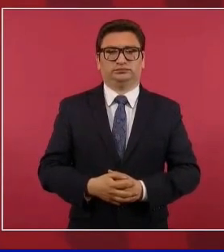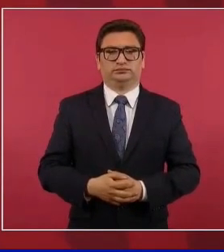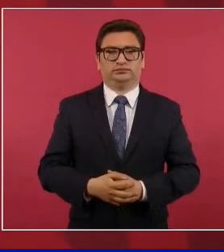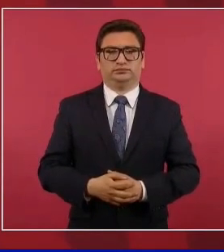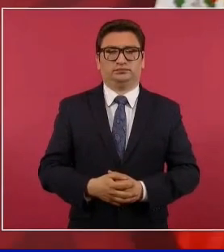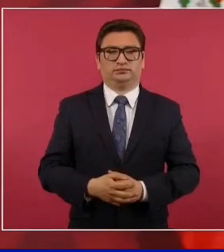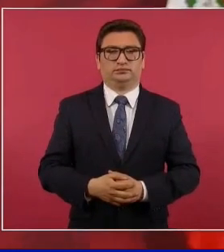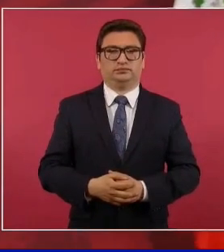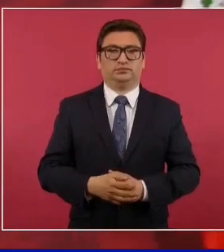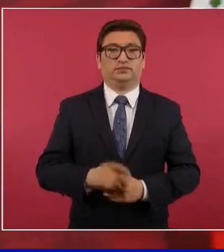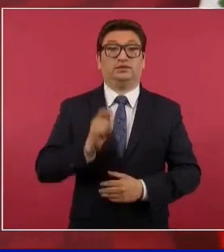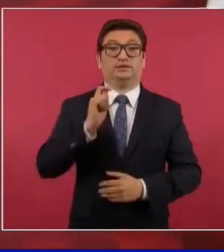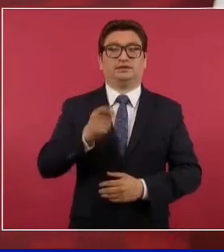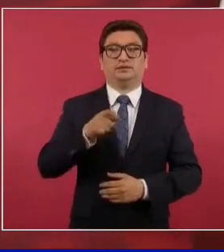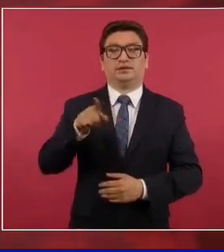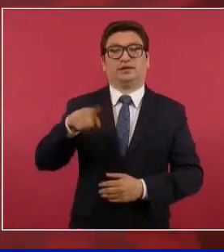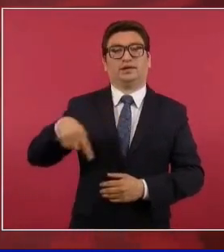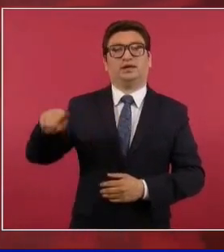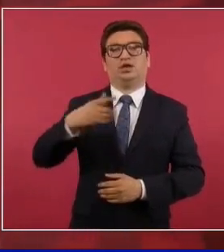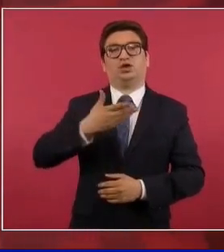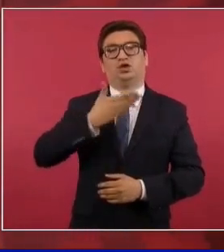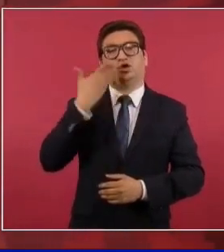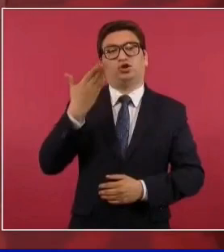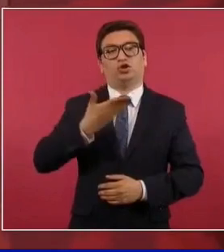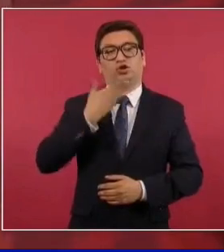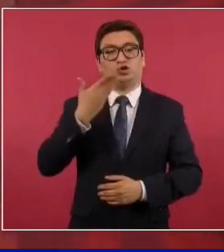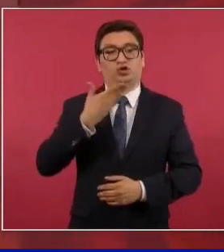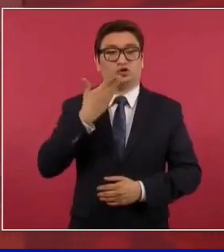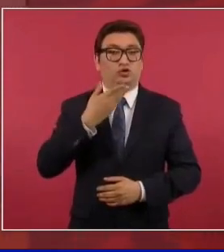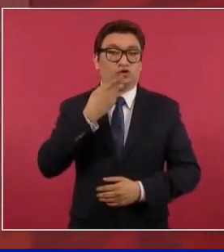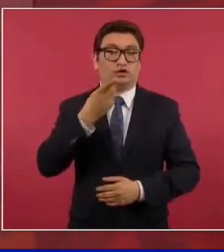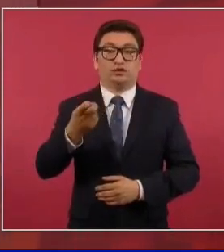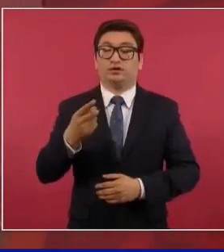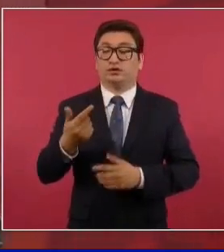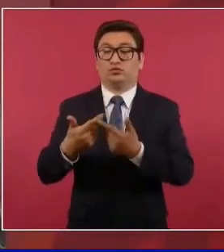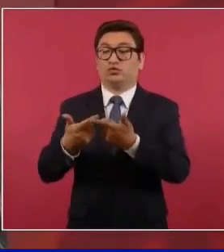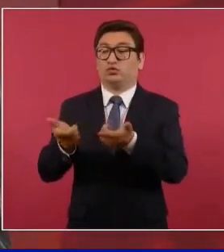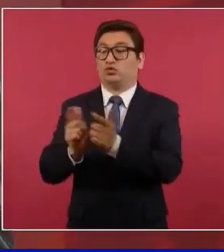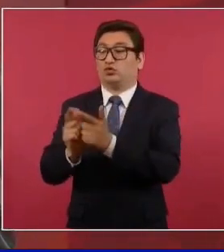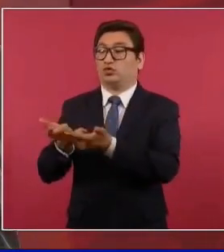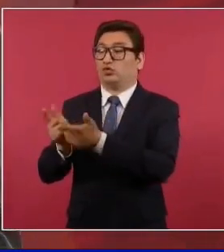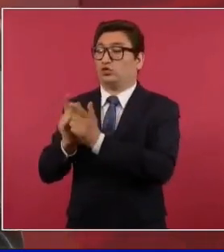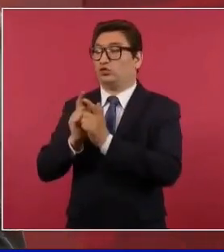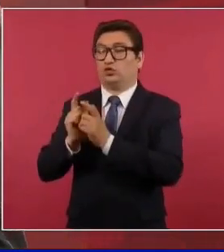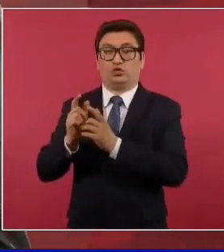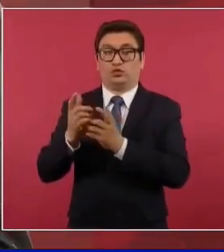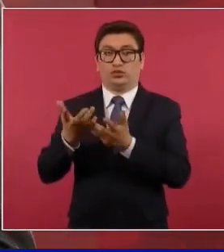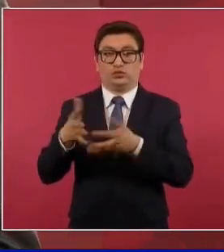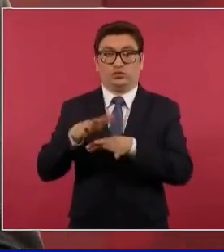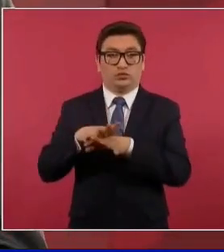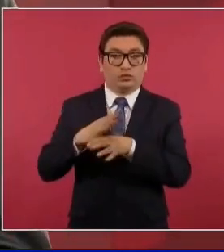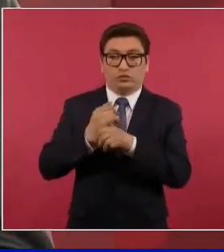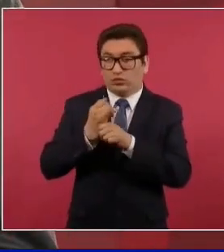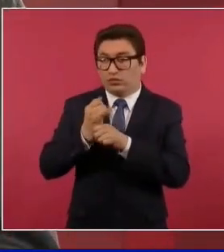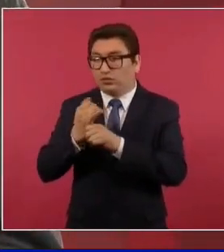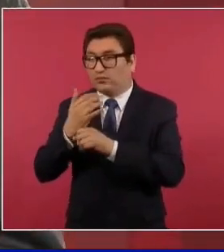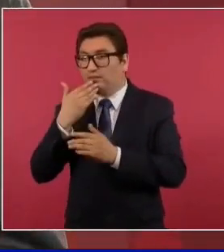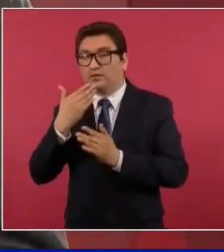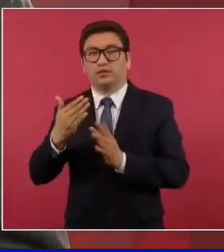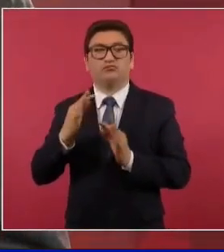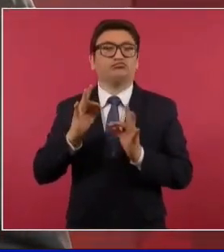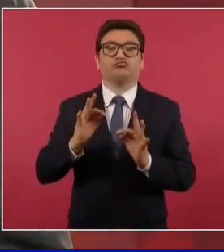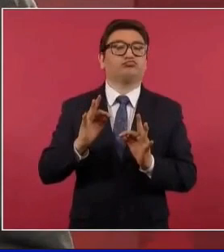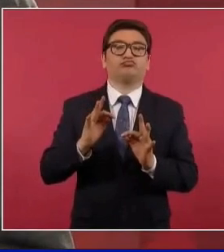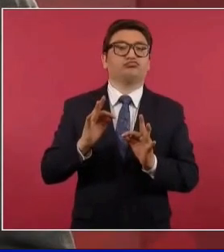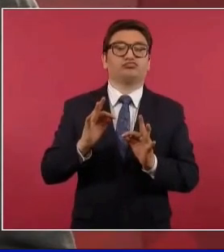es que con ese truco de que no se integran bien las averiguaciones,